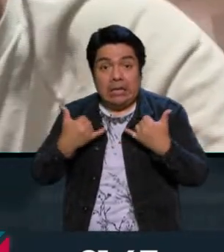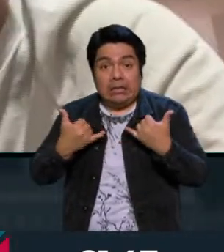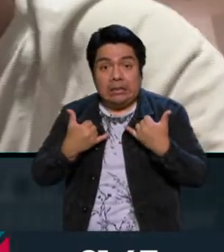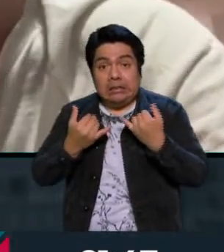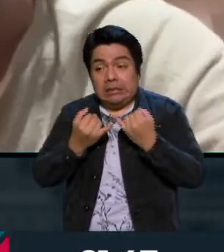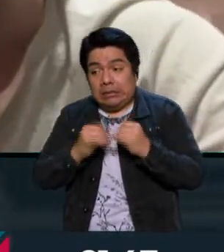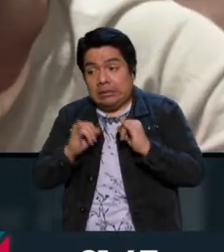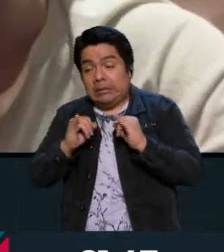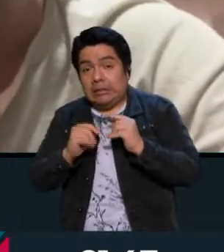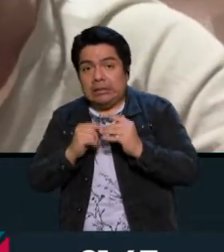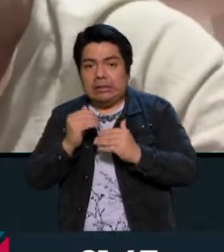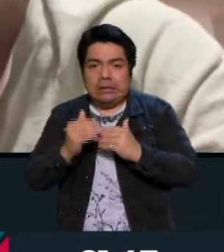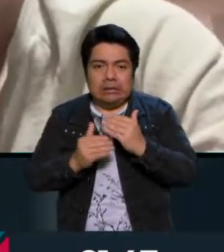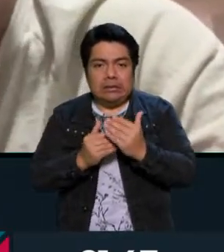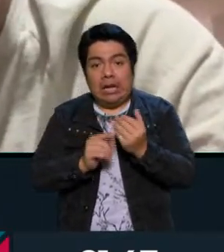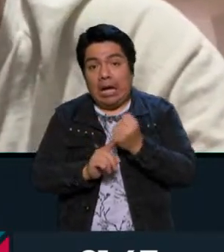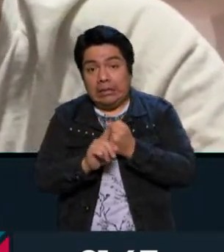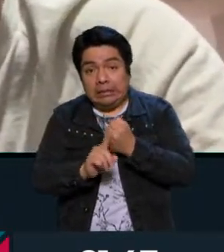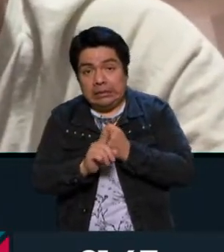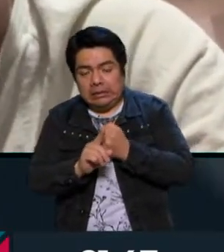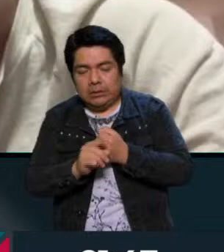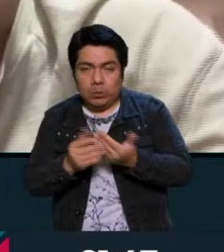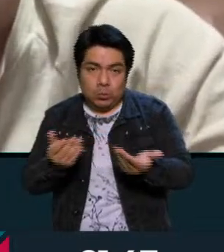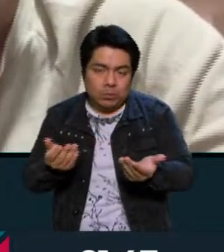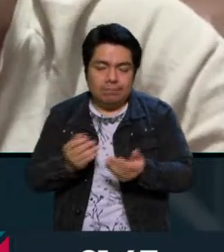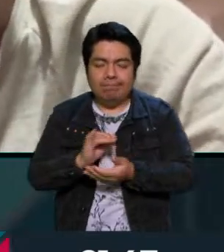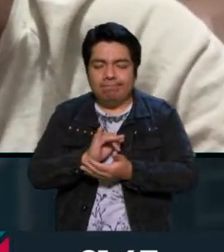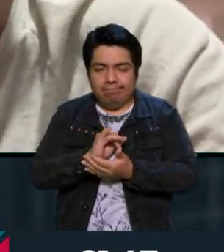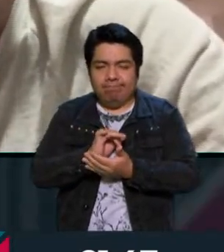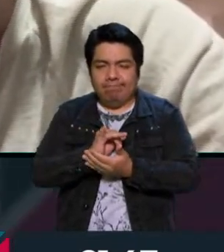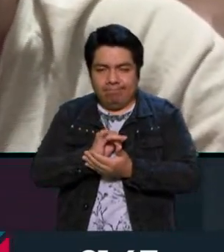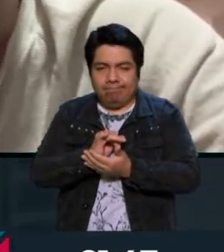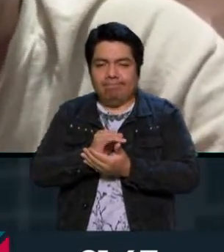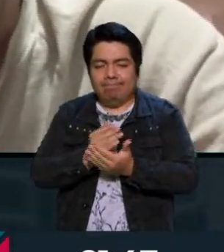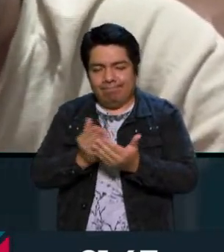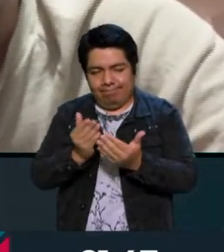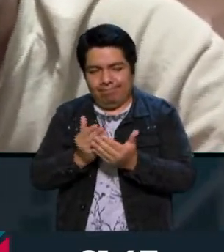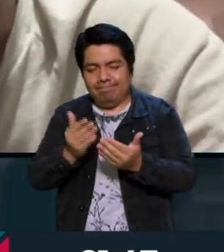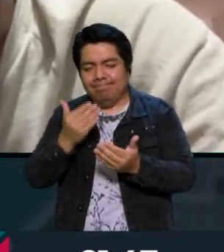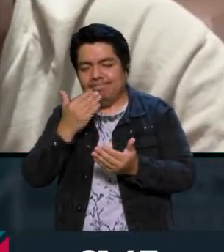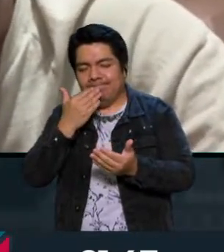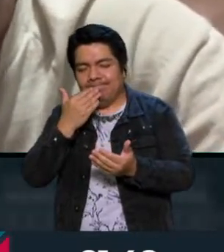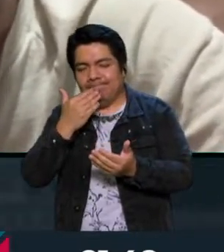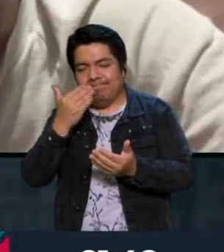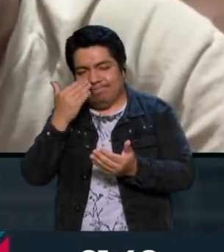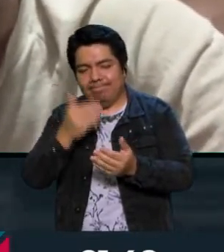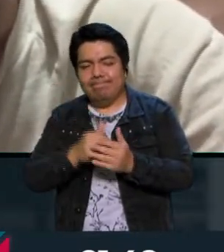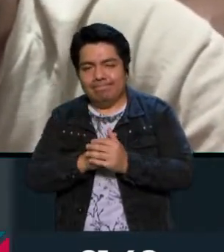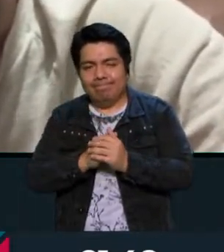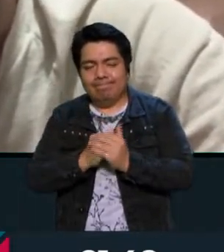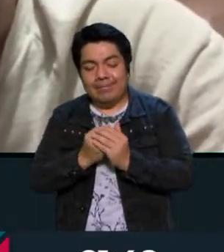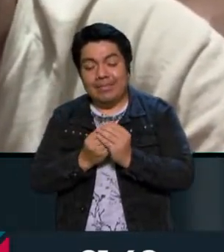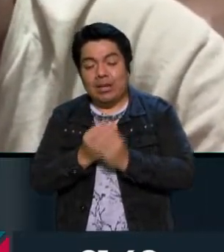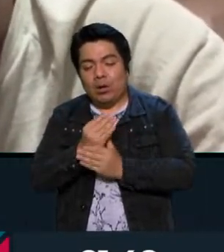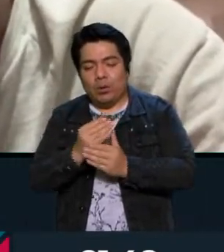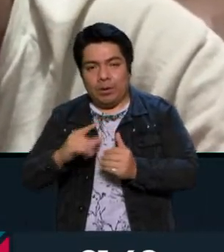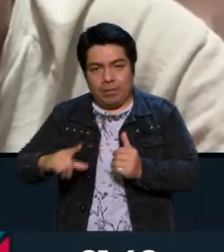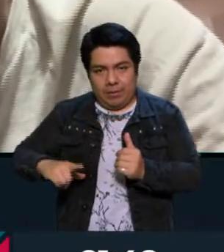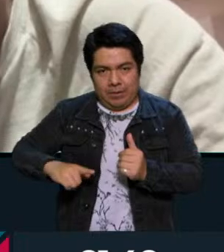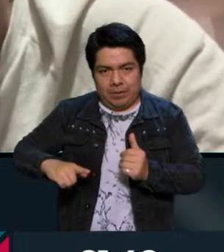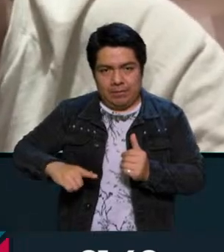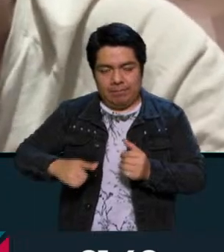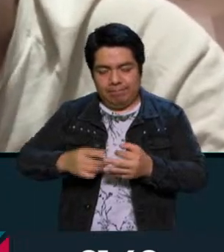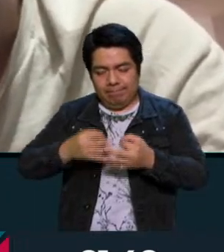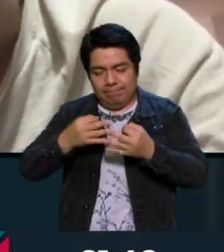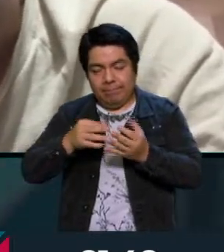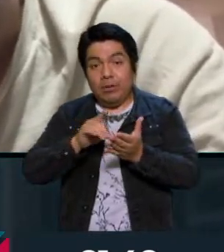o que están teniendo hoy problemas, será una gran prioridad del nuevo gobierno. La vivienda es un derecho